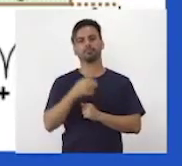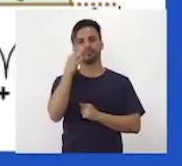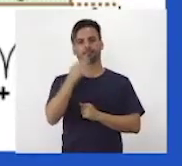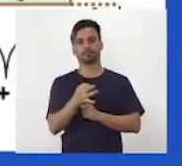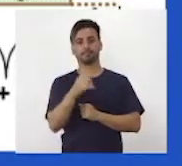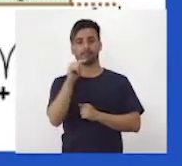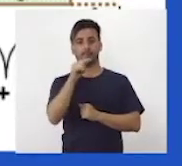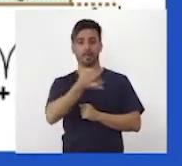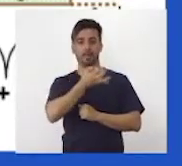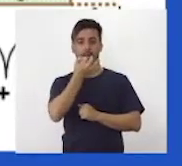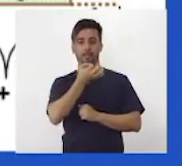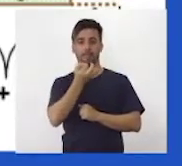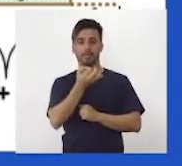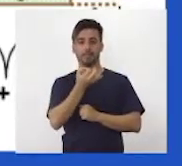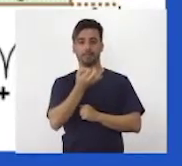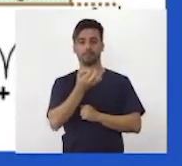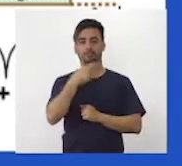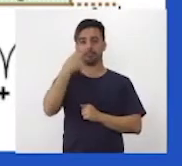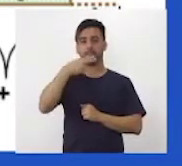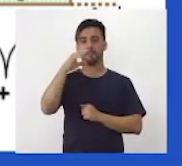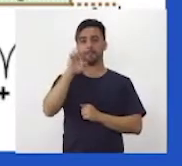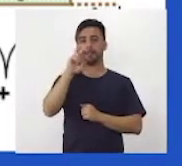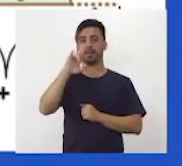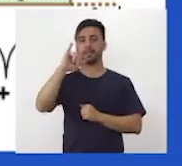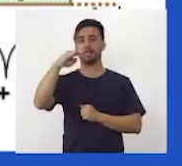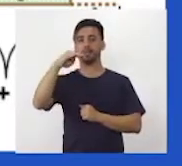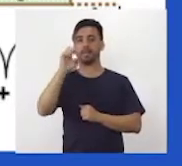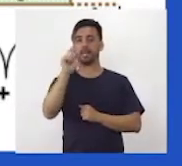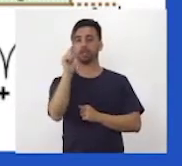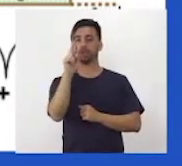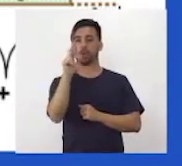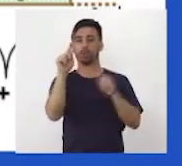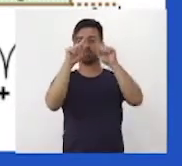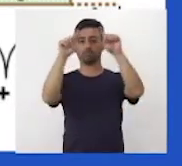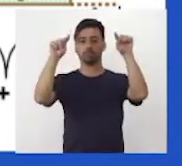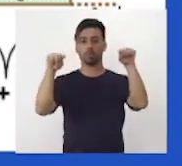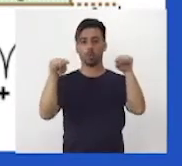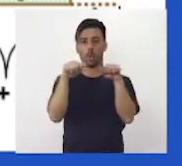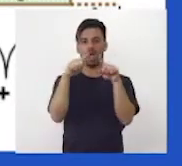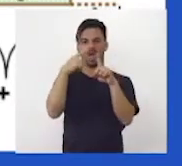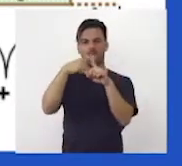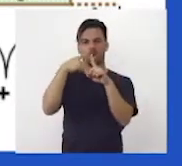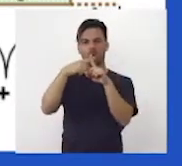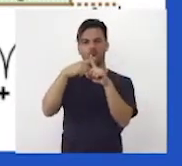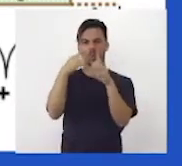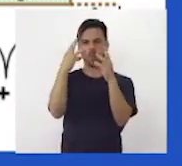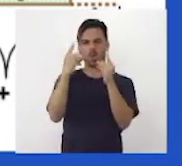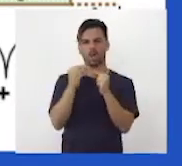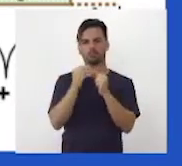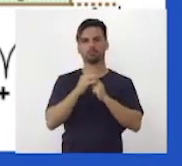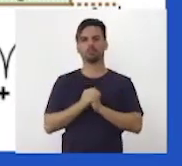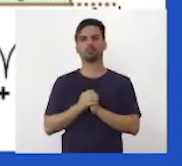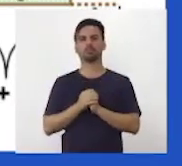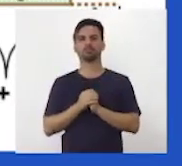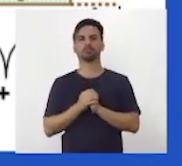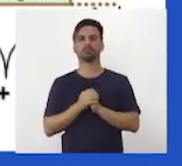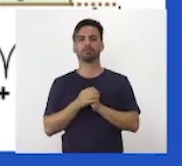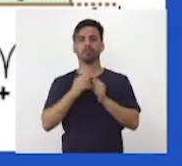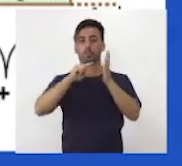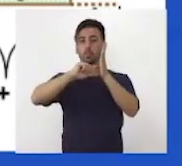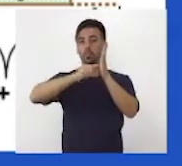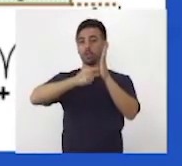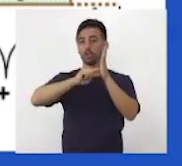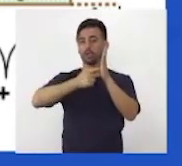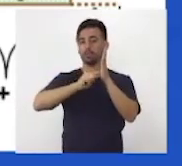Pero estamos hablando del perímetro. El perímetro de un cuadrado, ¿cómo se calcula?